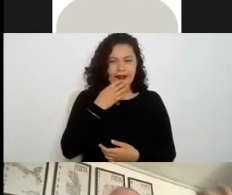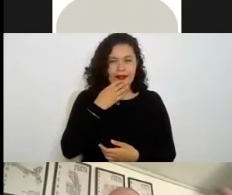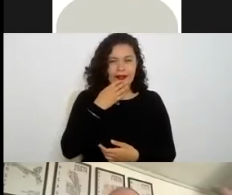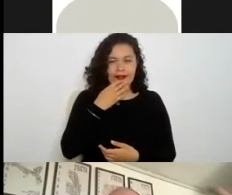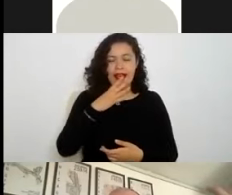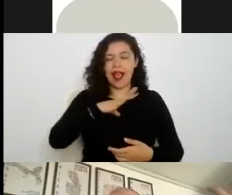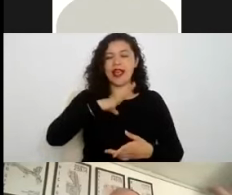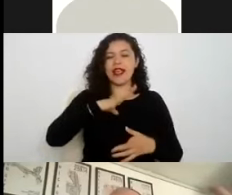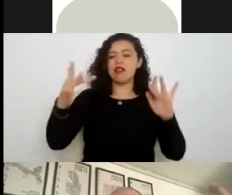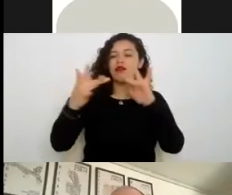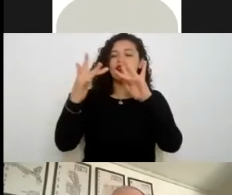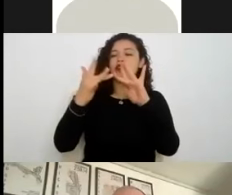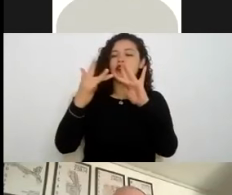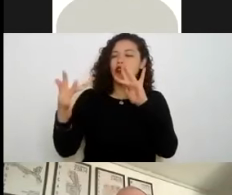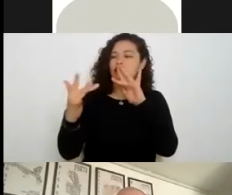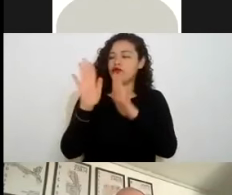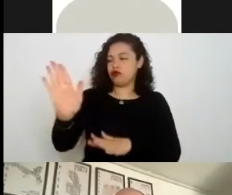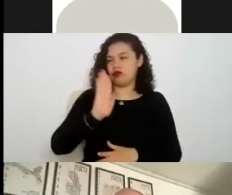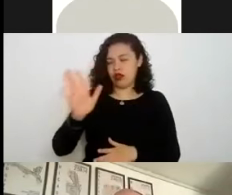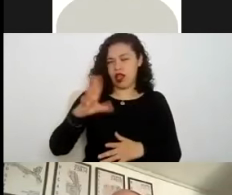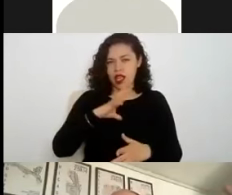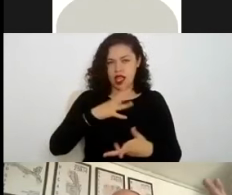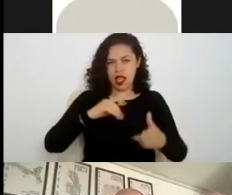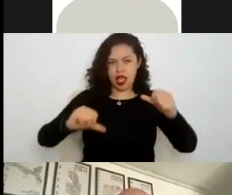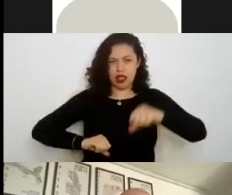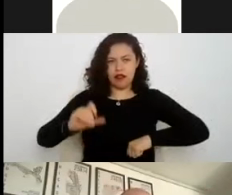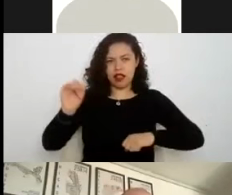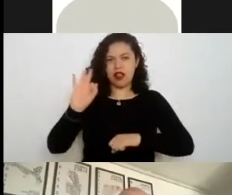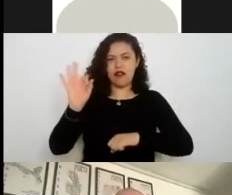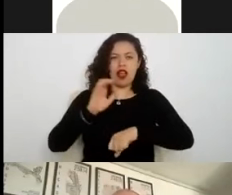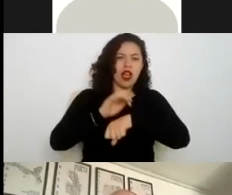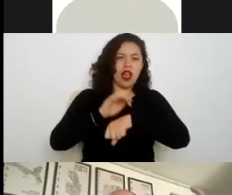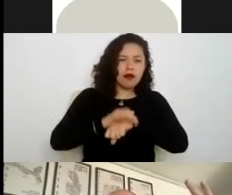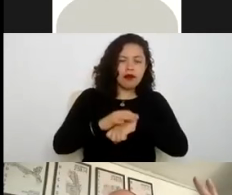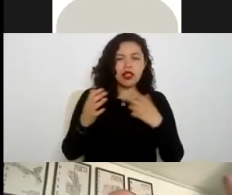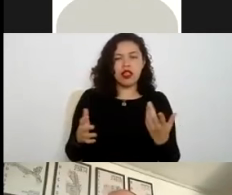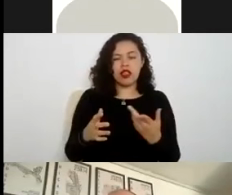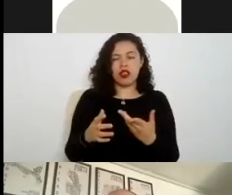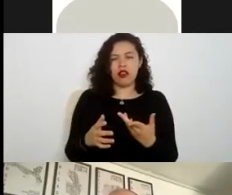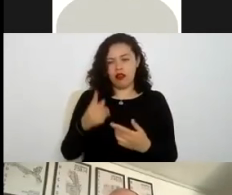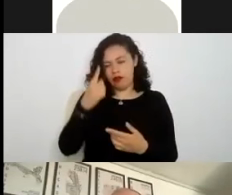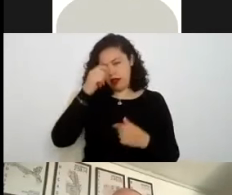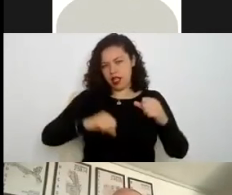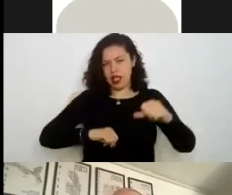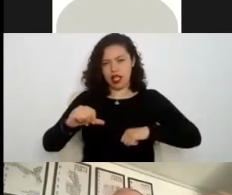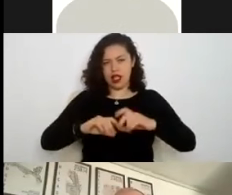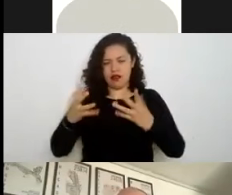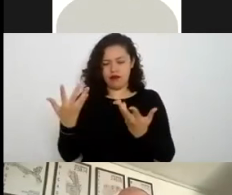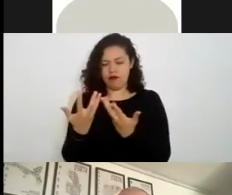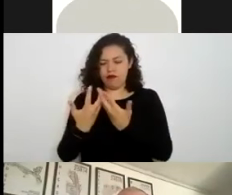y es una actividad que harías tal vez con tus amigos, con tus cercanos, una actividad de integración entre las